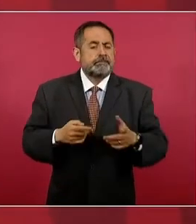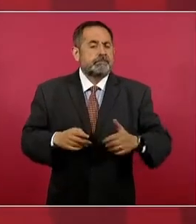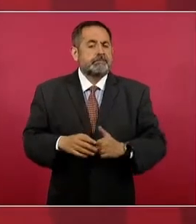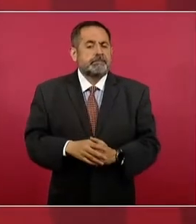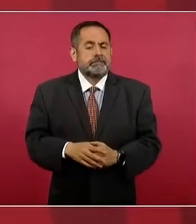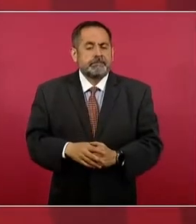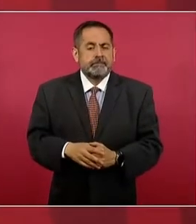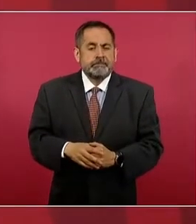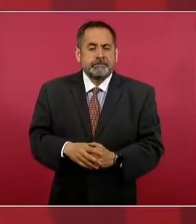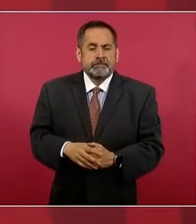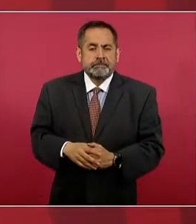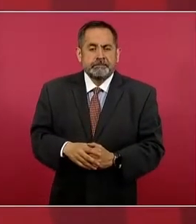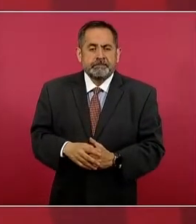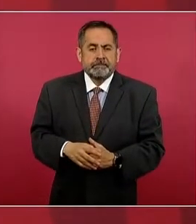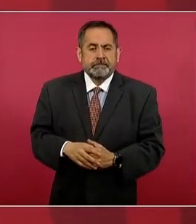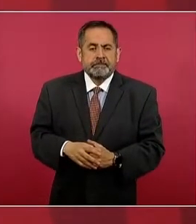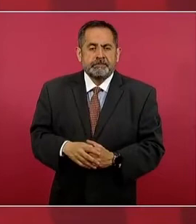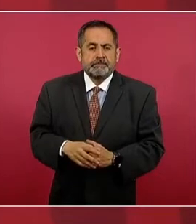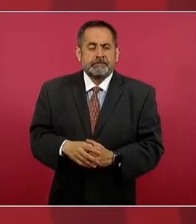porque